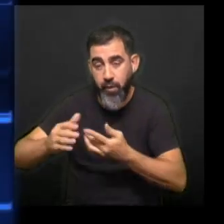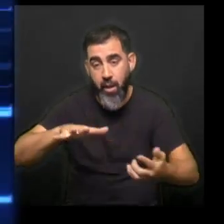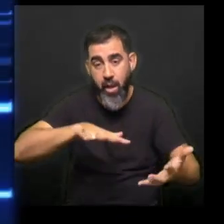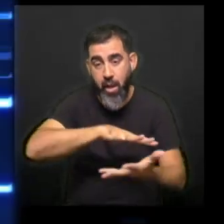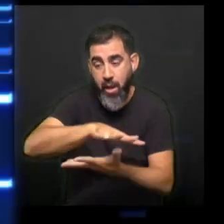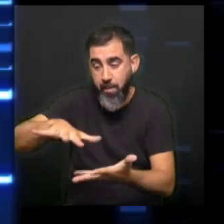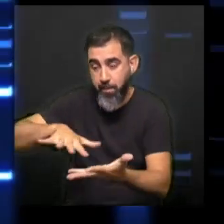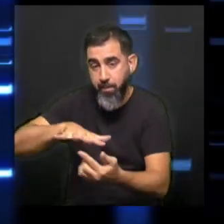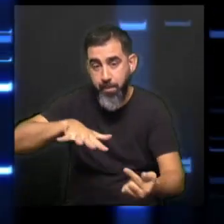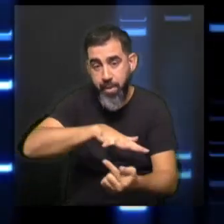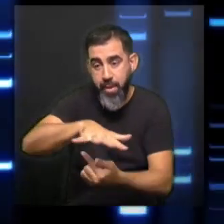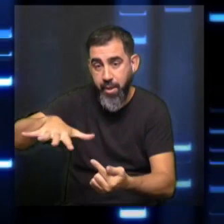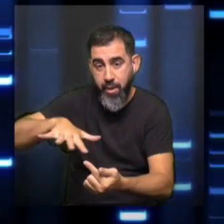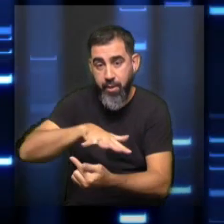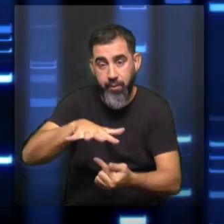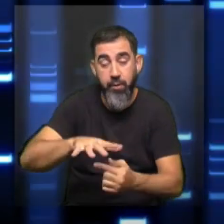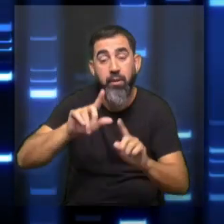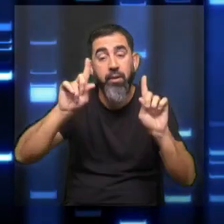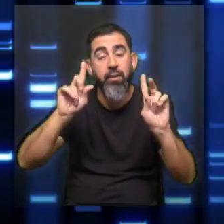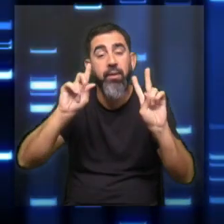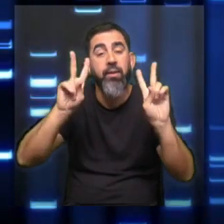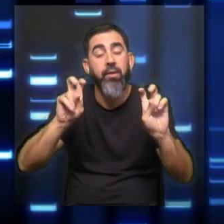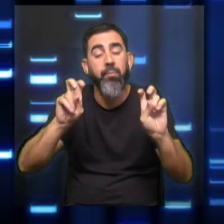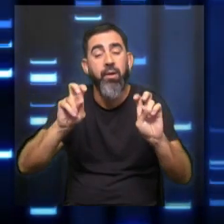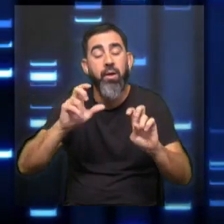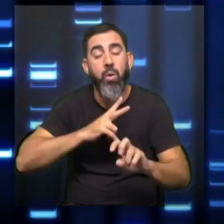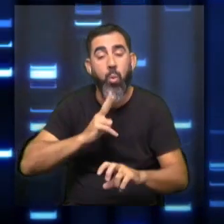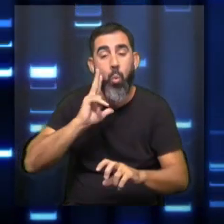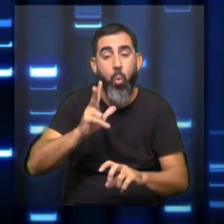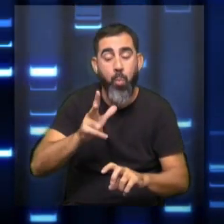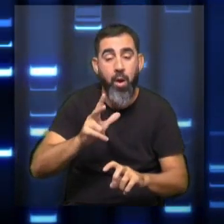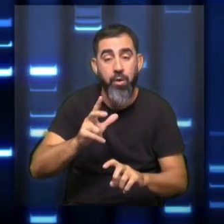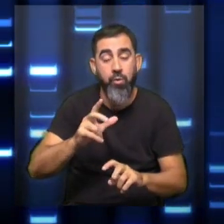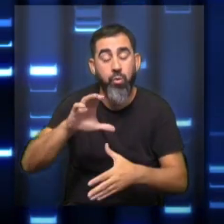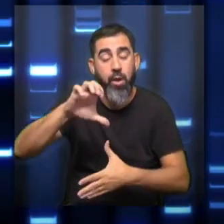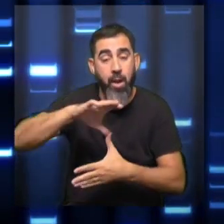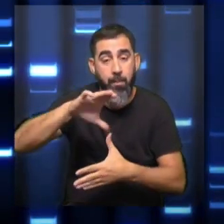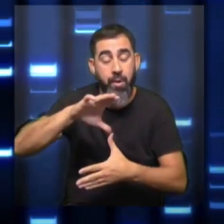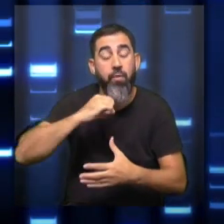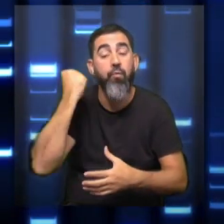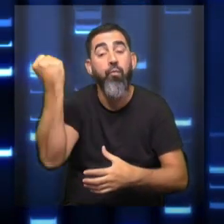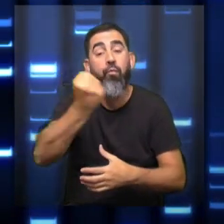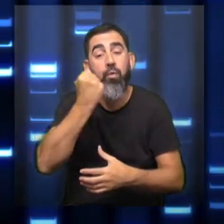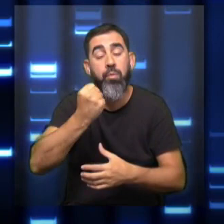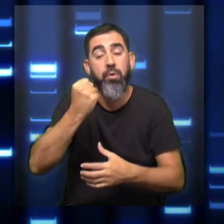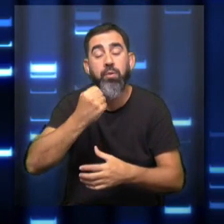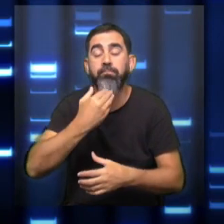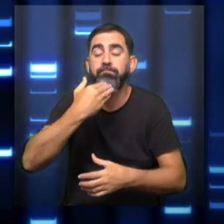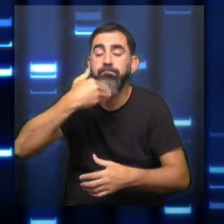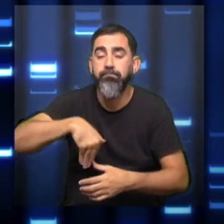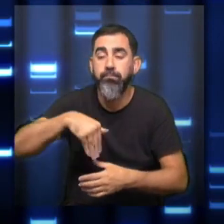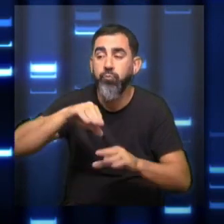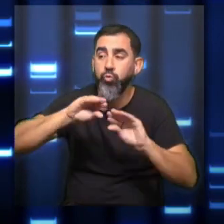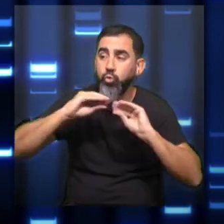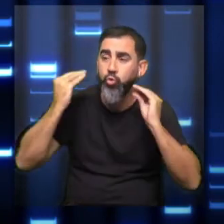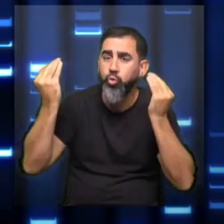de su expresión. Y desde el punto de vista de la genética humana y la genética médica, el otro aspecto central es la cabal comprensión del